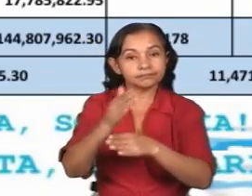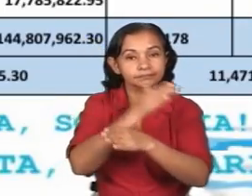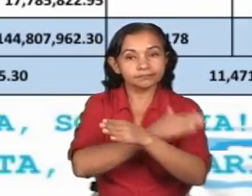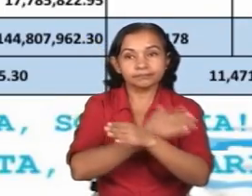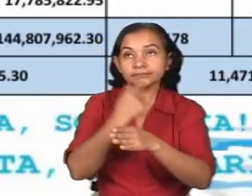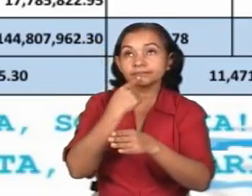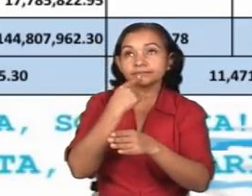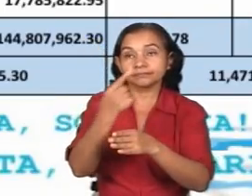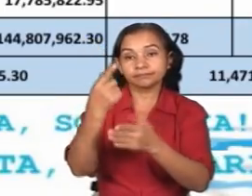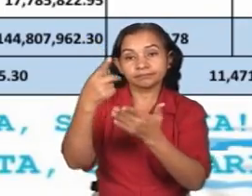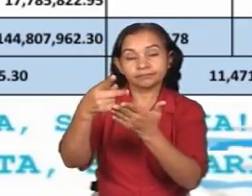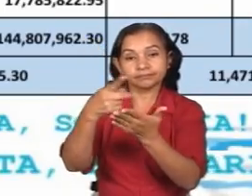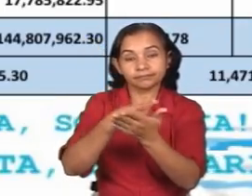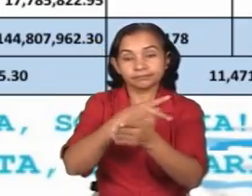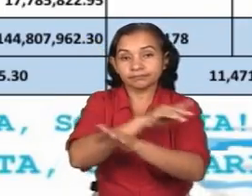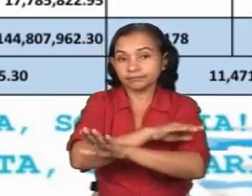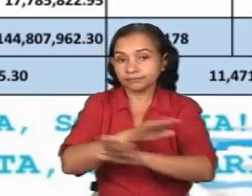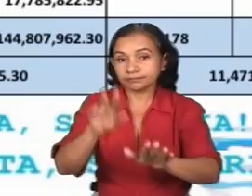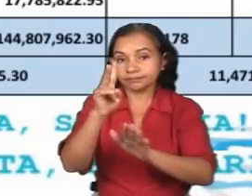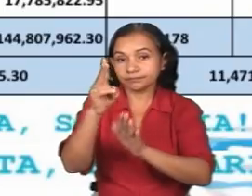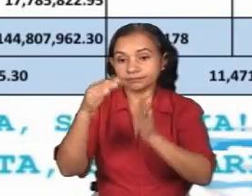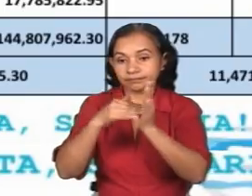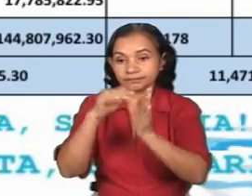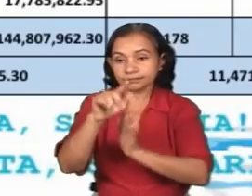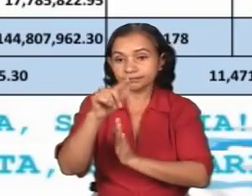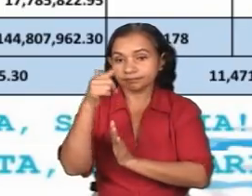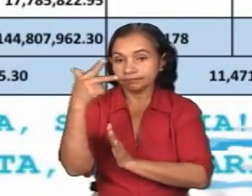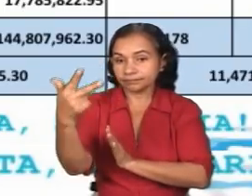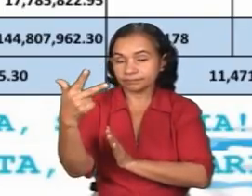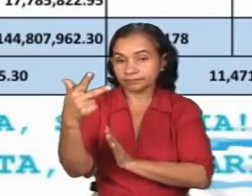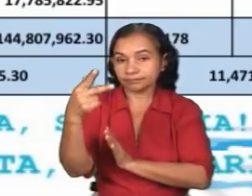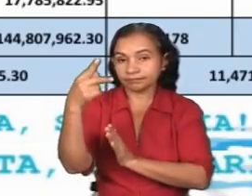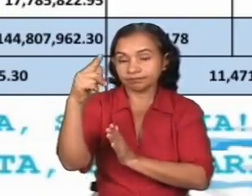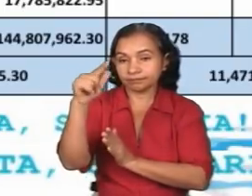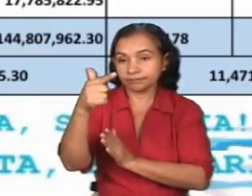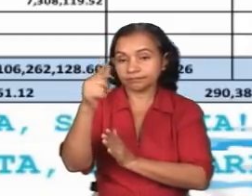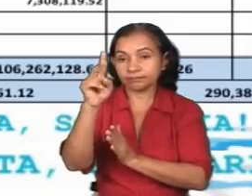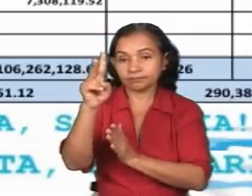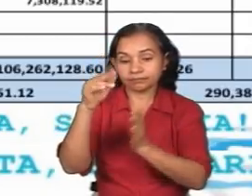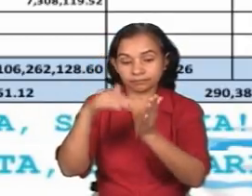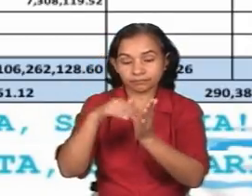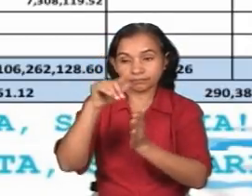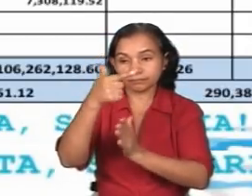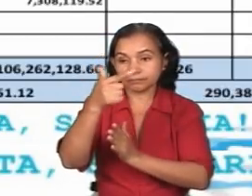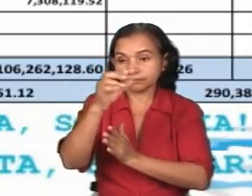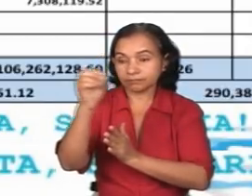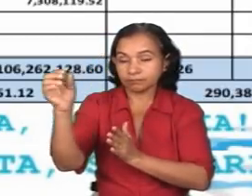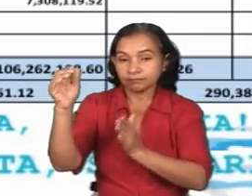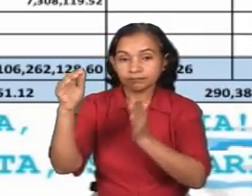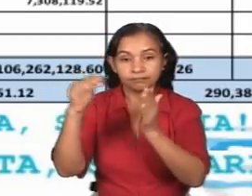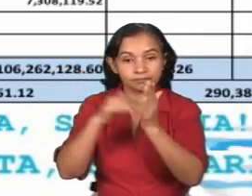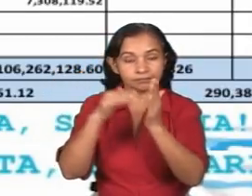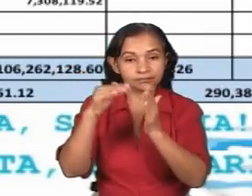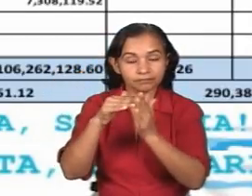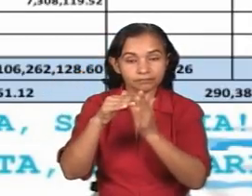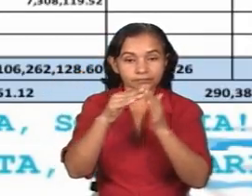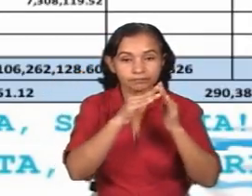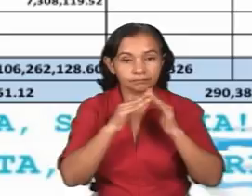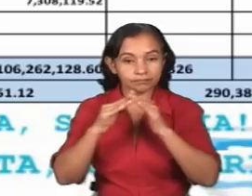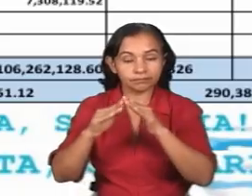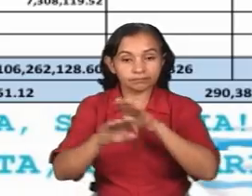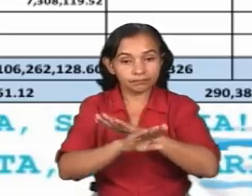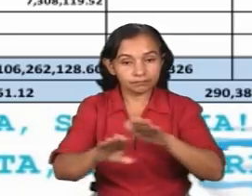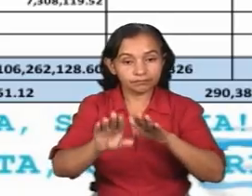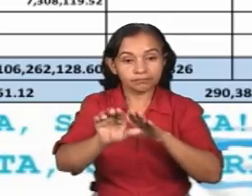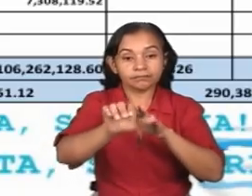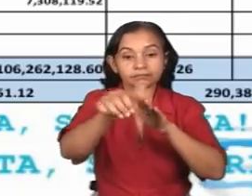usted fija, sí, esos son los proyectos que finalizamos en 2018. Con el presupuesto de 2.700 millones, nosotros finalizamos ciudades, pero además iniciamos otro grupo